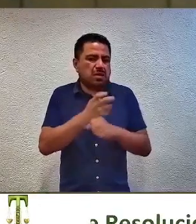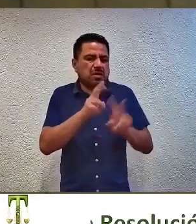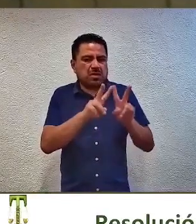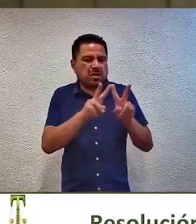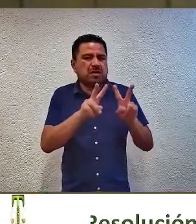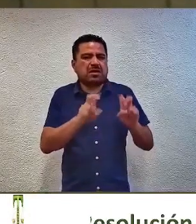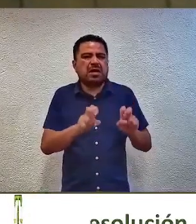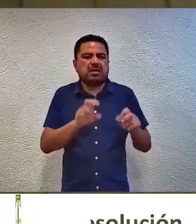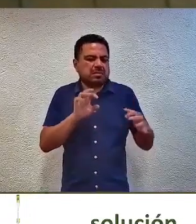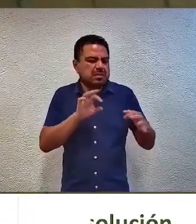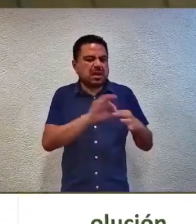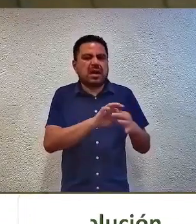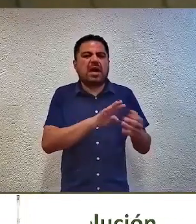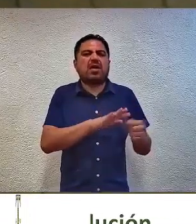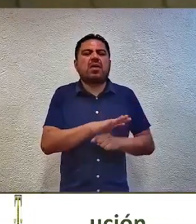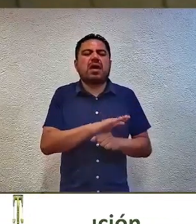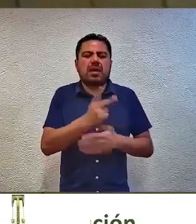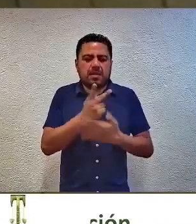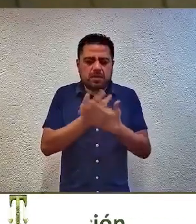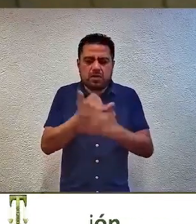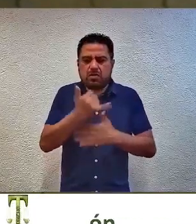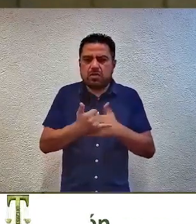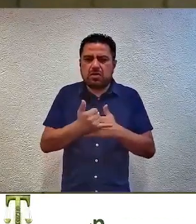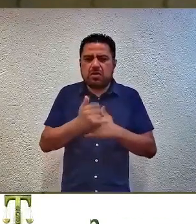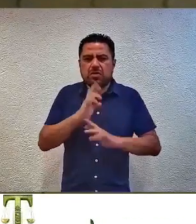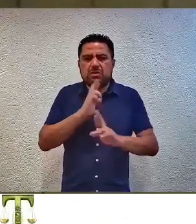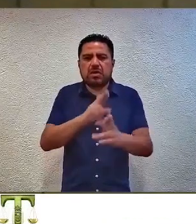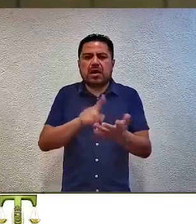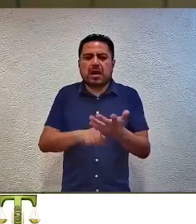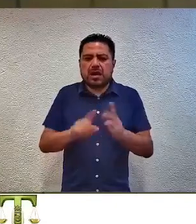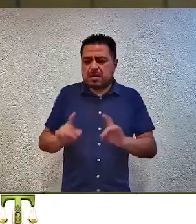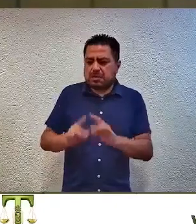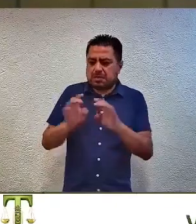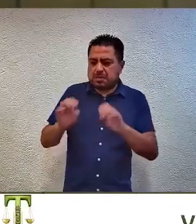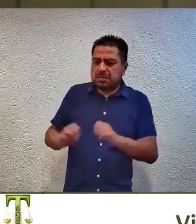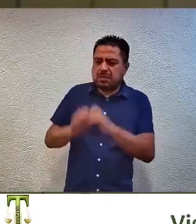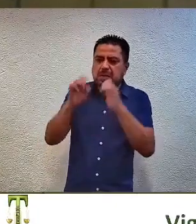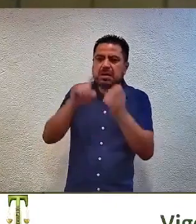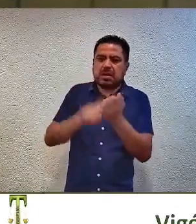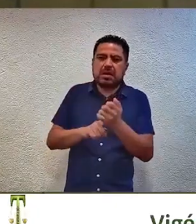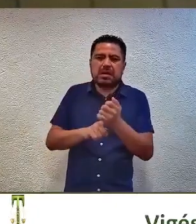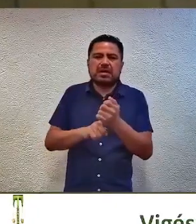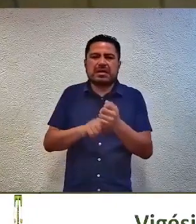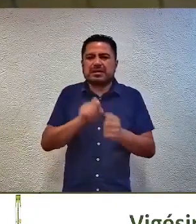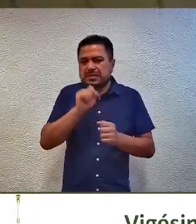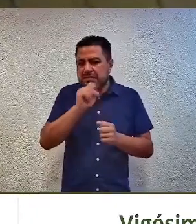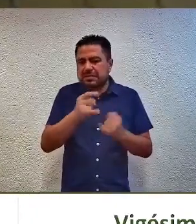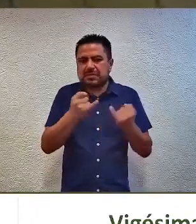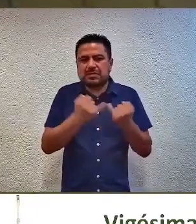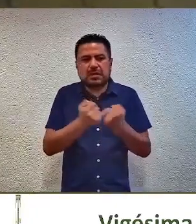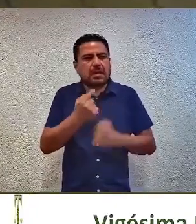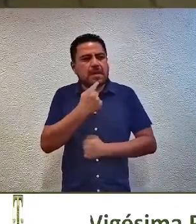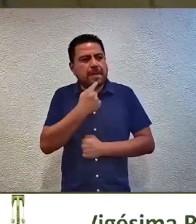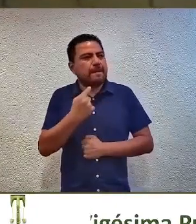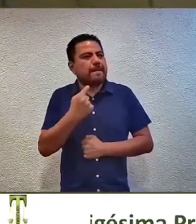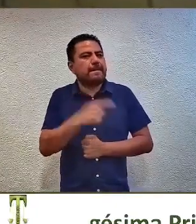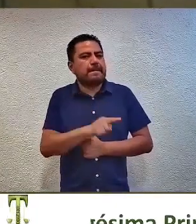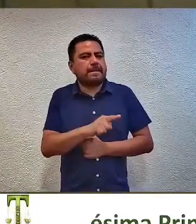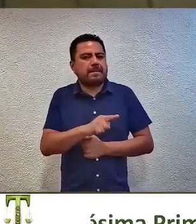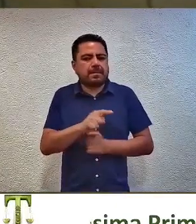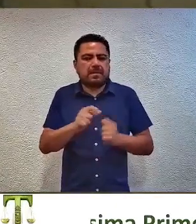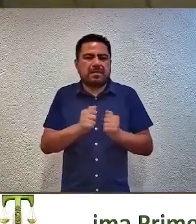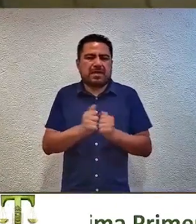asunto corresponde al proyecto de resolución incidental relativo al incidente de excusa